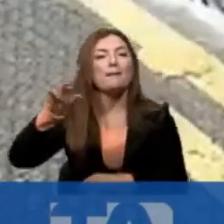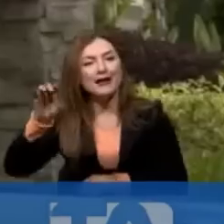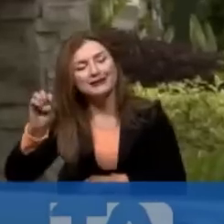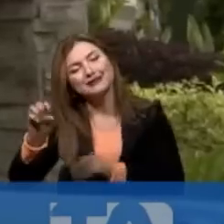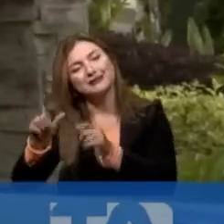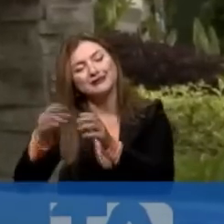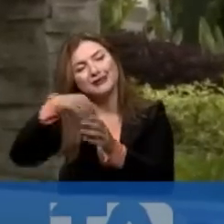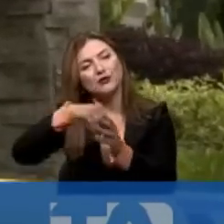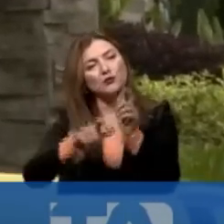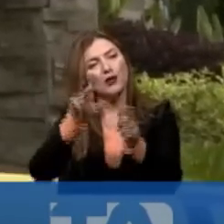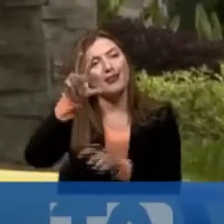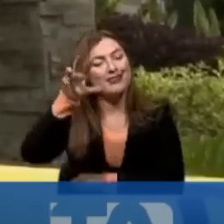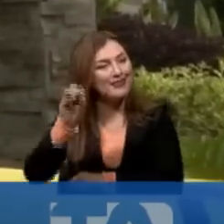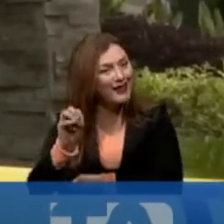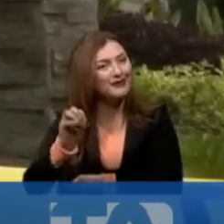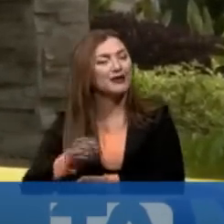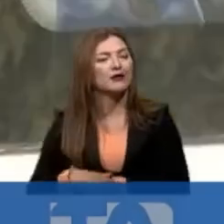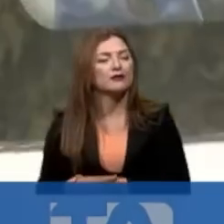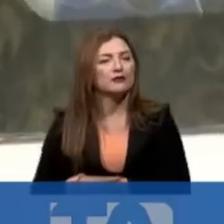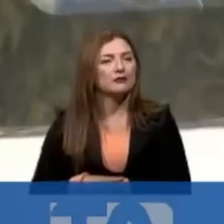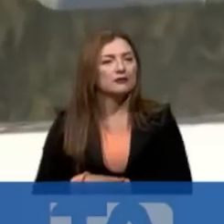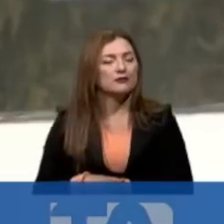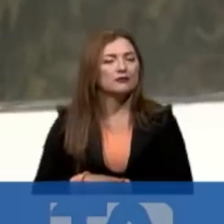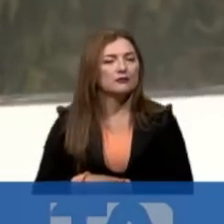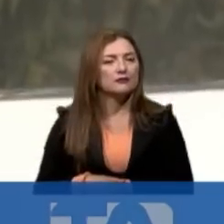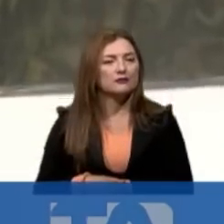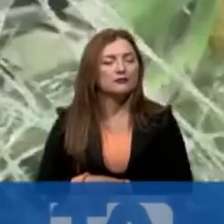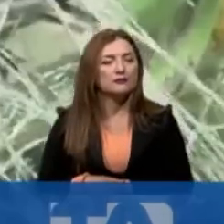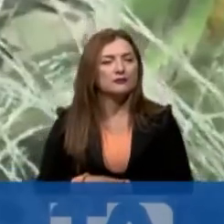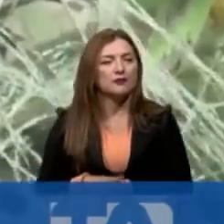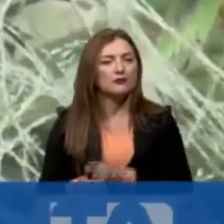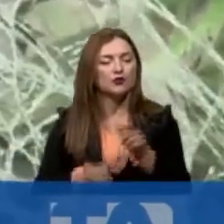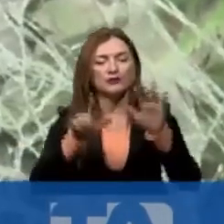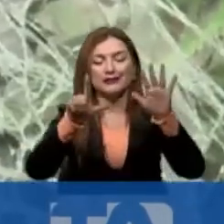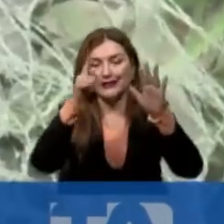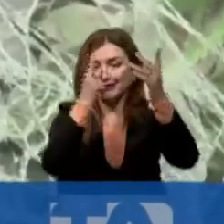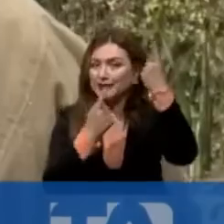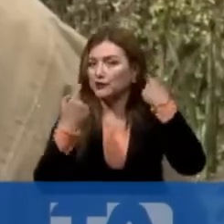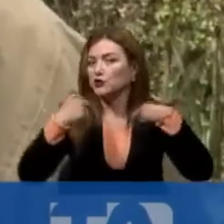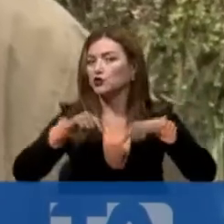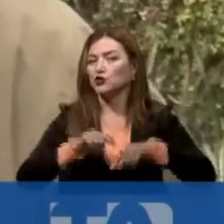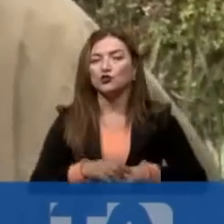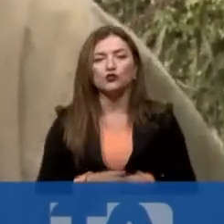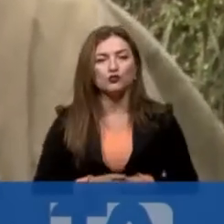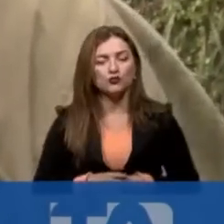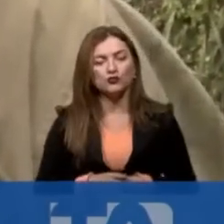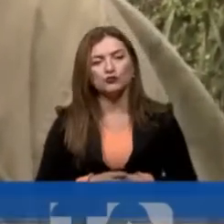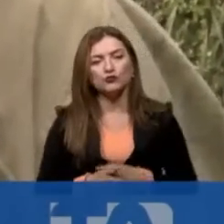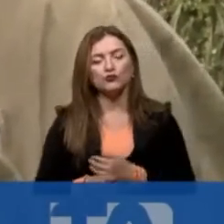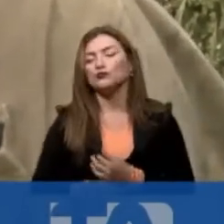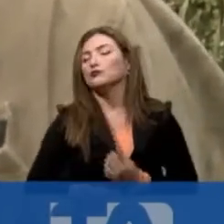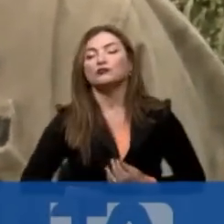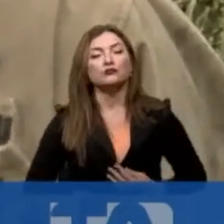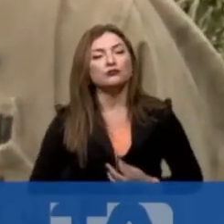aproximadamente 30 pasajeros. De acuerdo a la Agencia Metropolitana de Tránsito, 7 personas resultaron heridas. Las cuales fueron atendidas